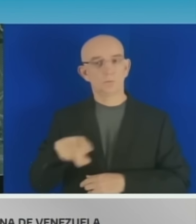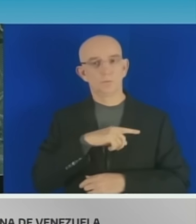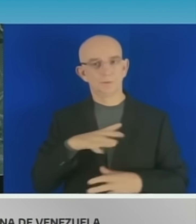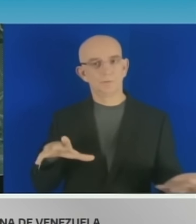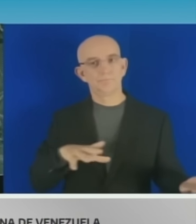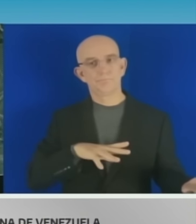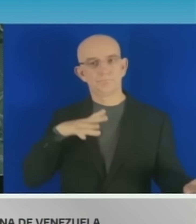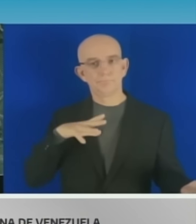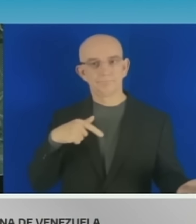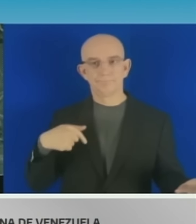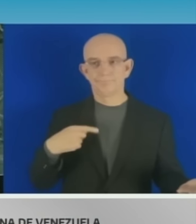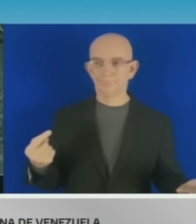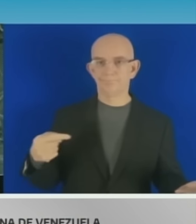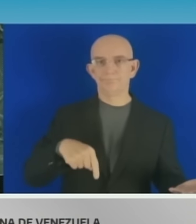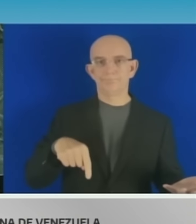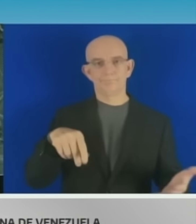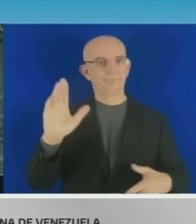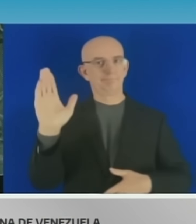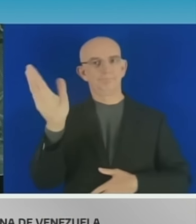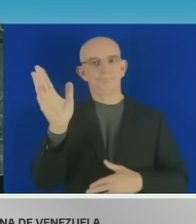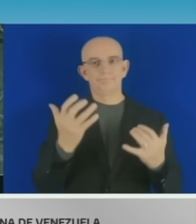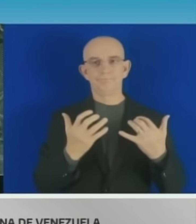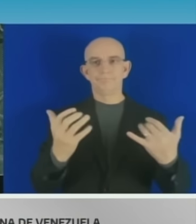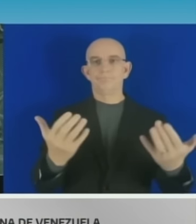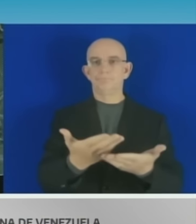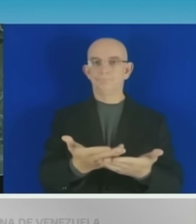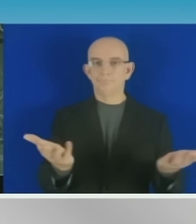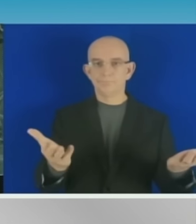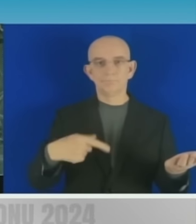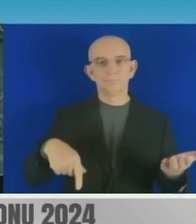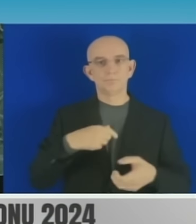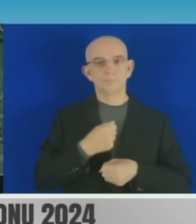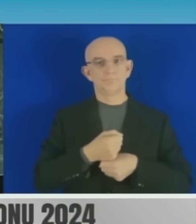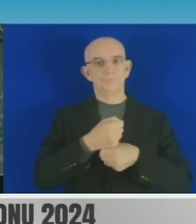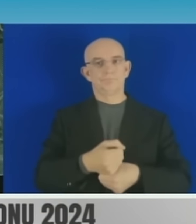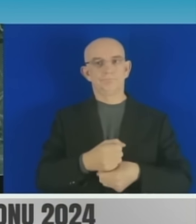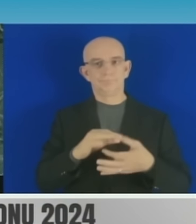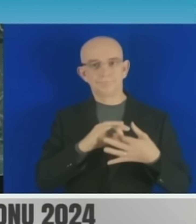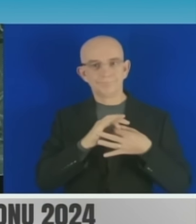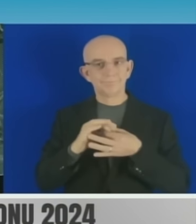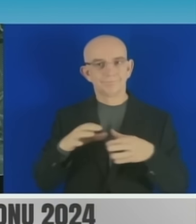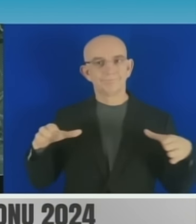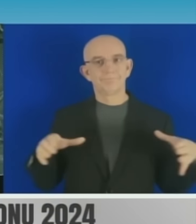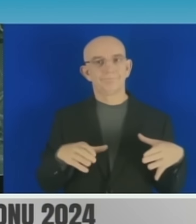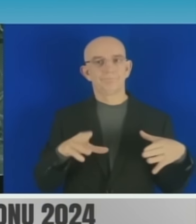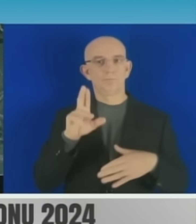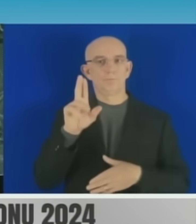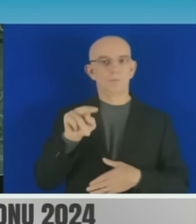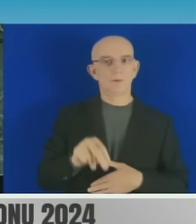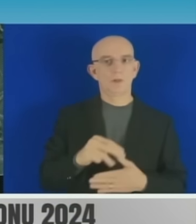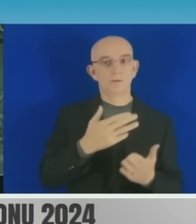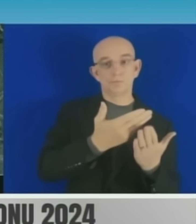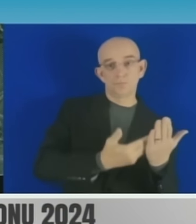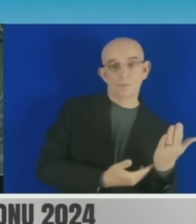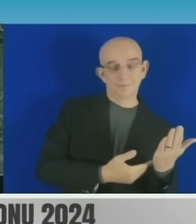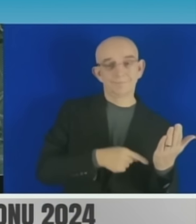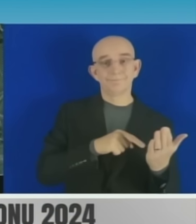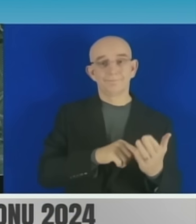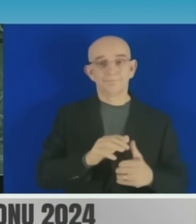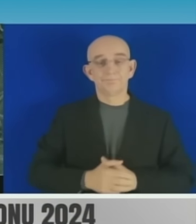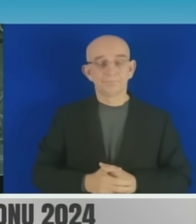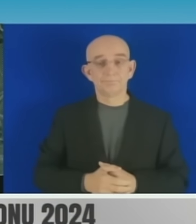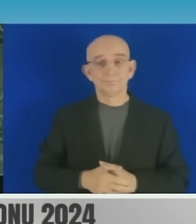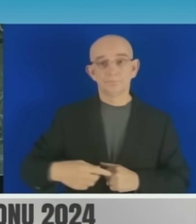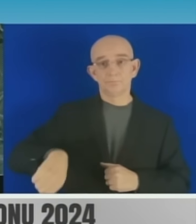de Naciones Unidas. Señor presidente, cuando acordamos las modalidades de la Cumbre del Futuro, éramos